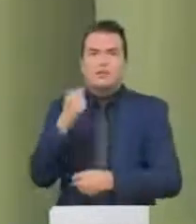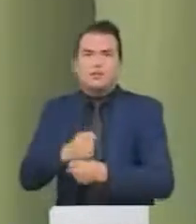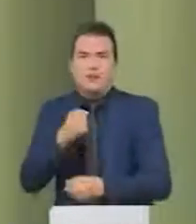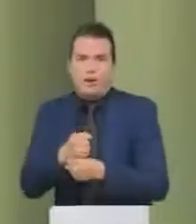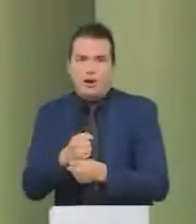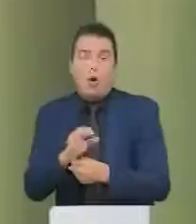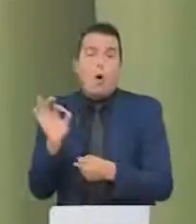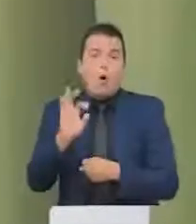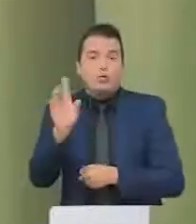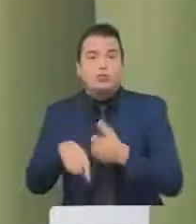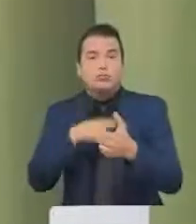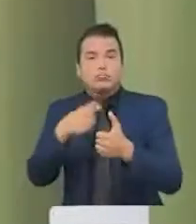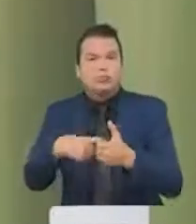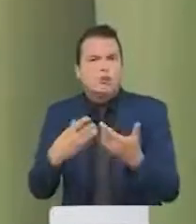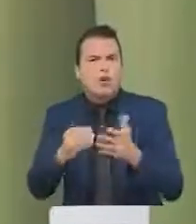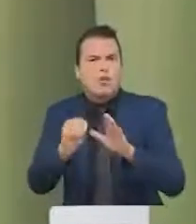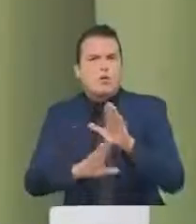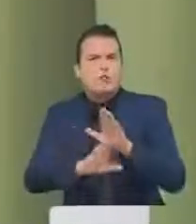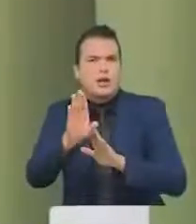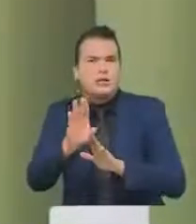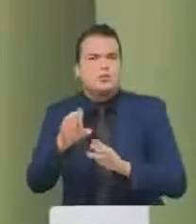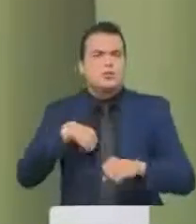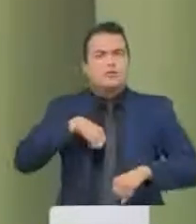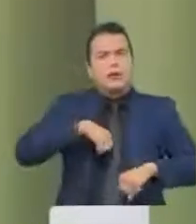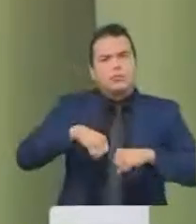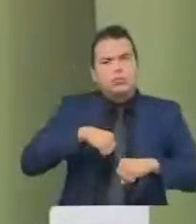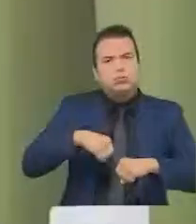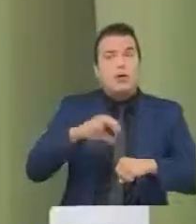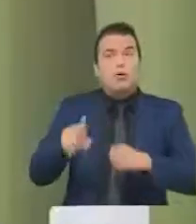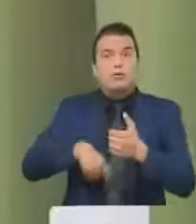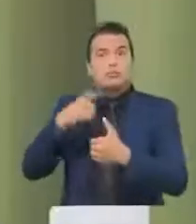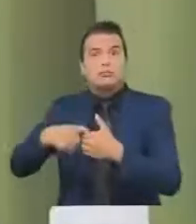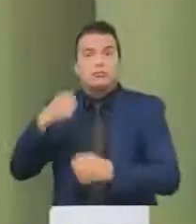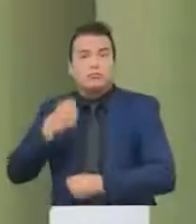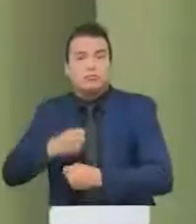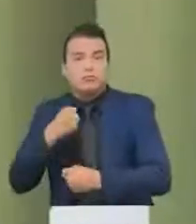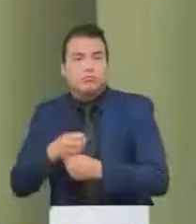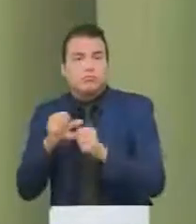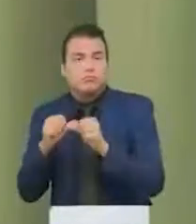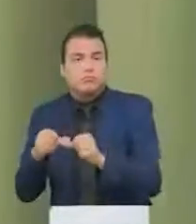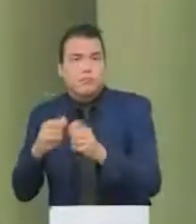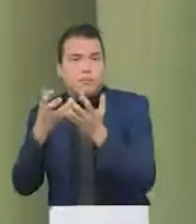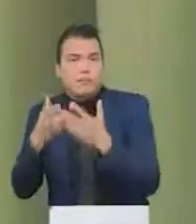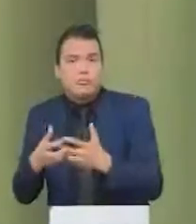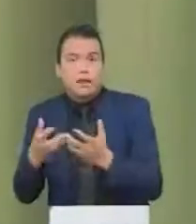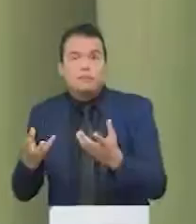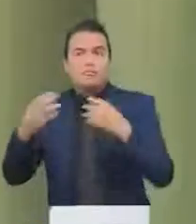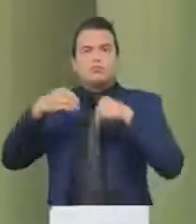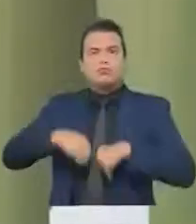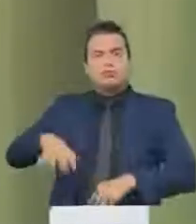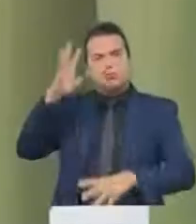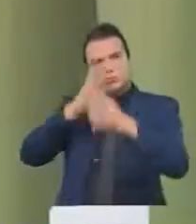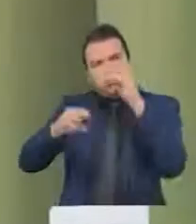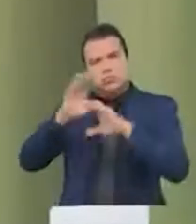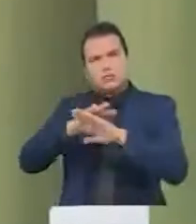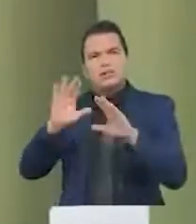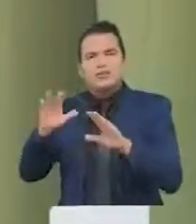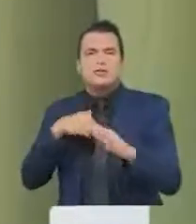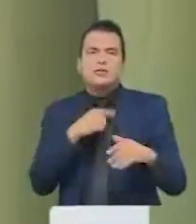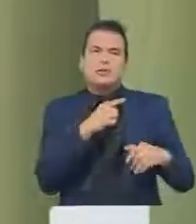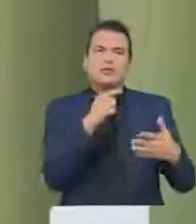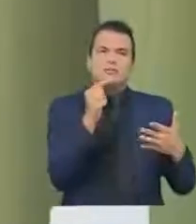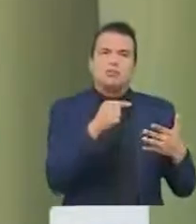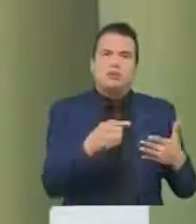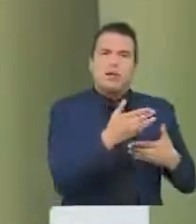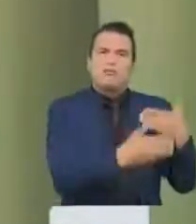vinculando como emprendedores o se pueden ir vinculando como empleados y esos son itinerarios de aprendizaje trayectorias de